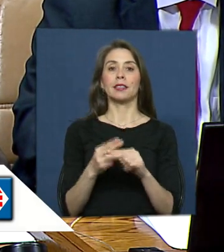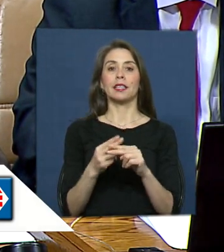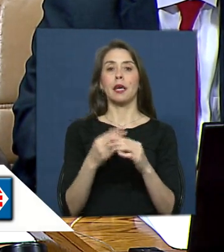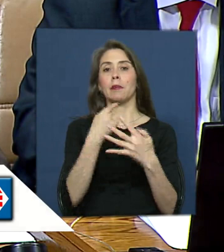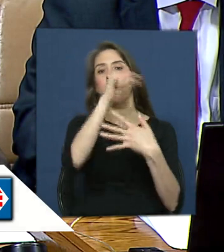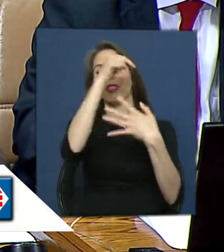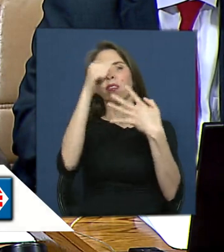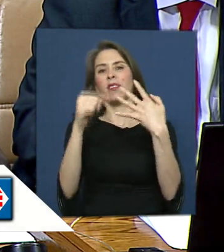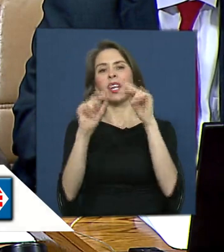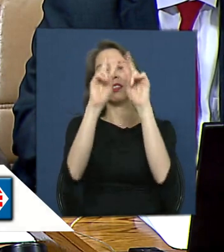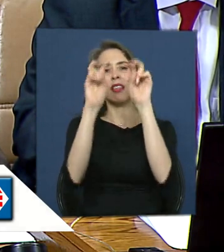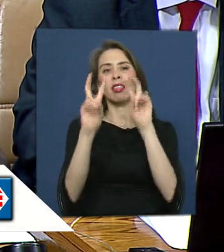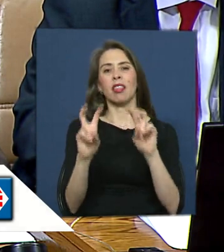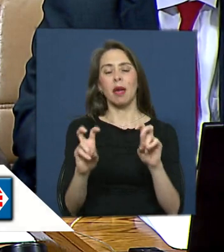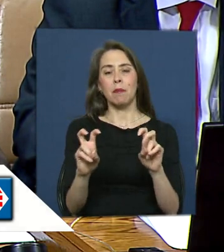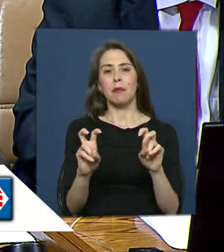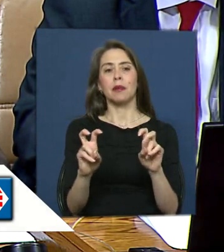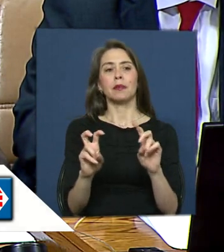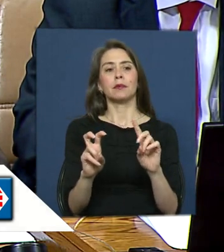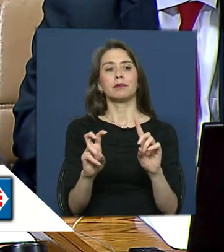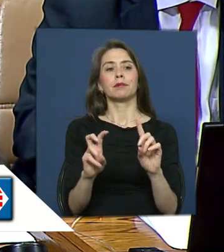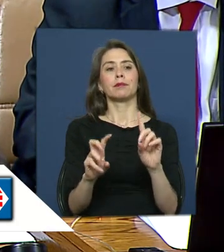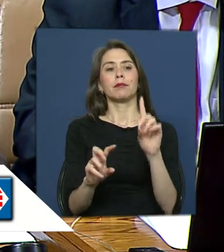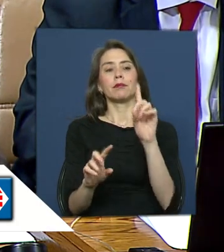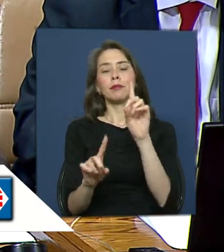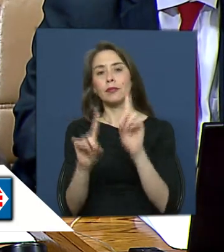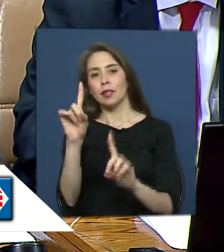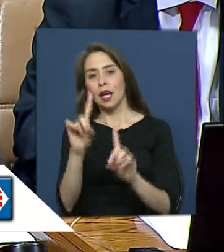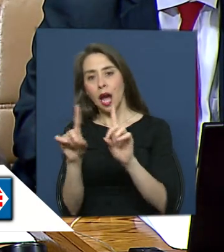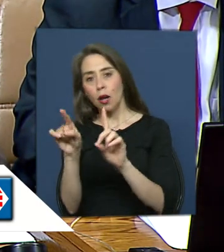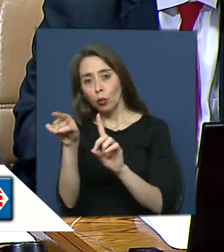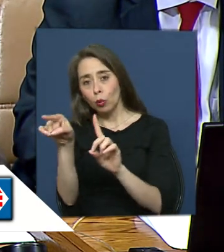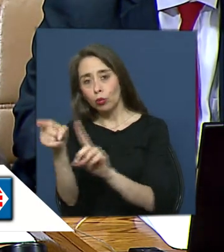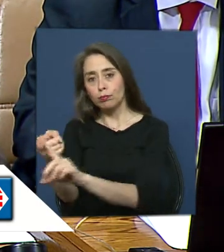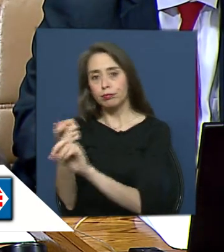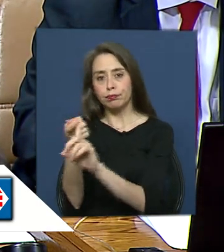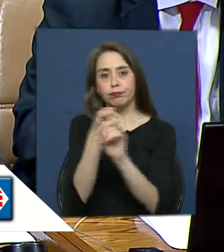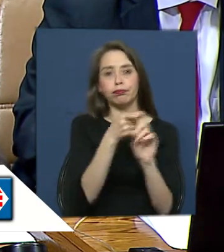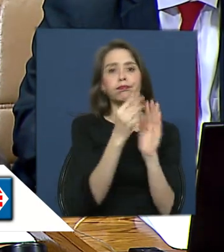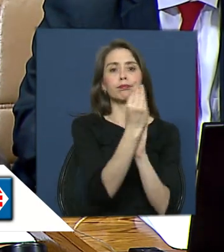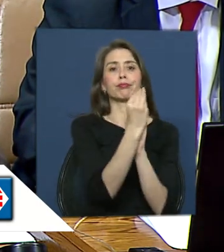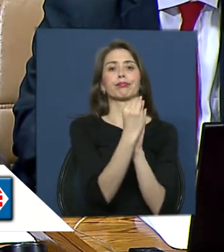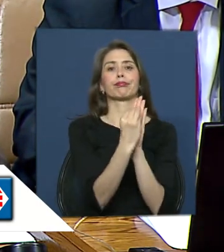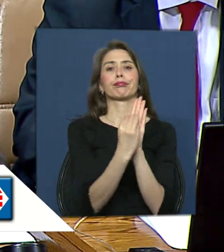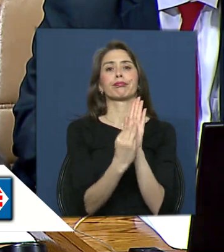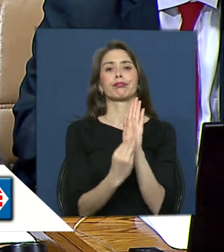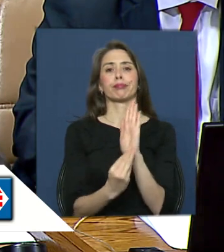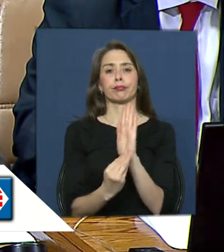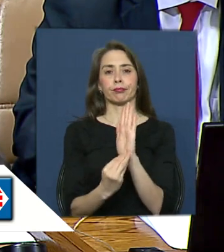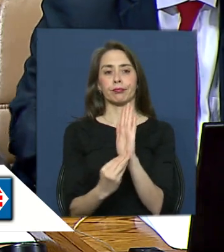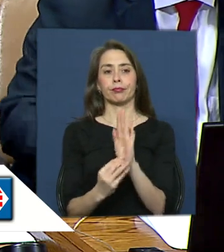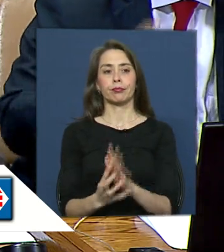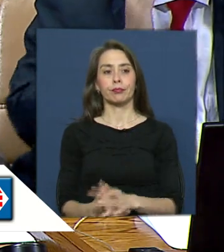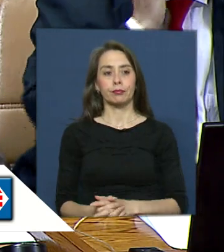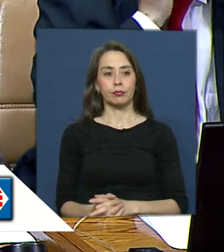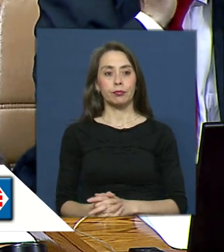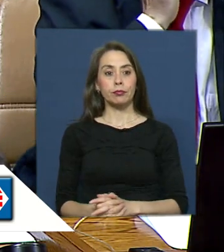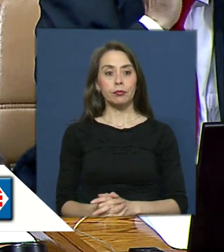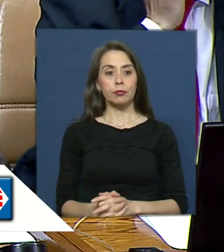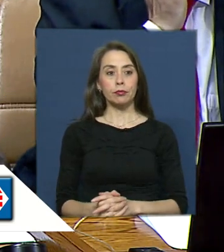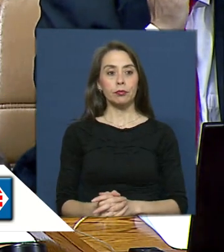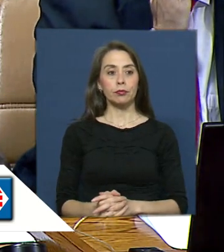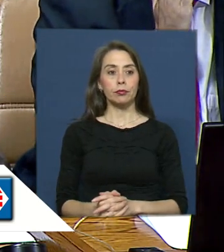miscelánea. Se hace cargo de algunos aspectos puntuales. Y yo creo que hay que entrar al tema